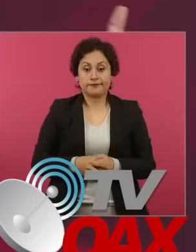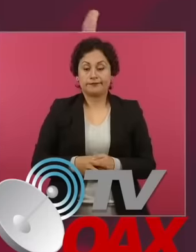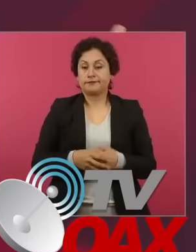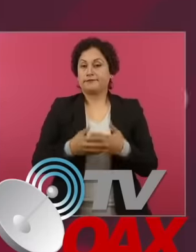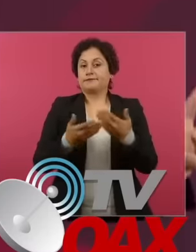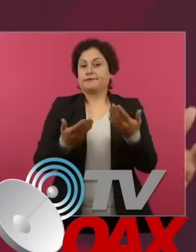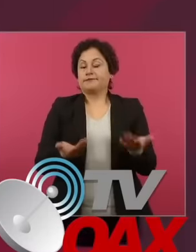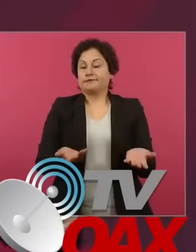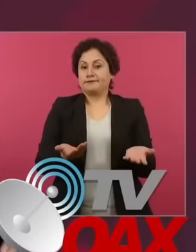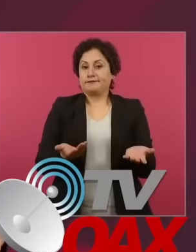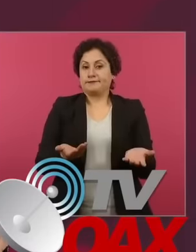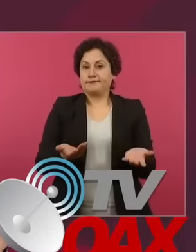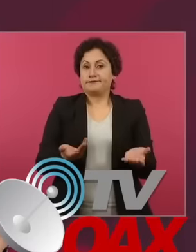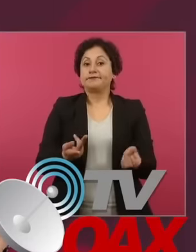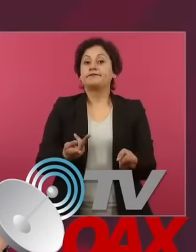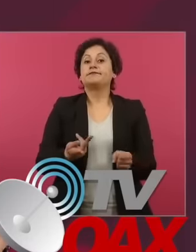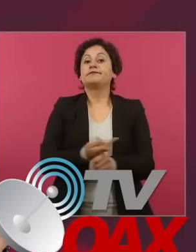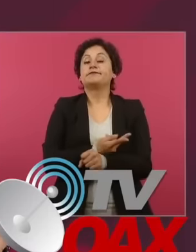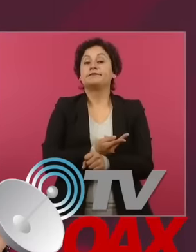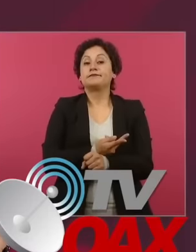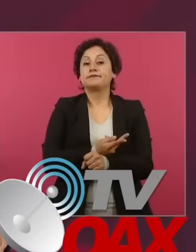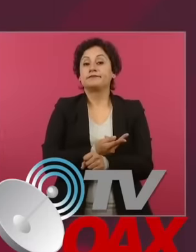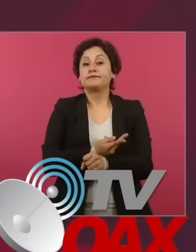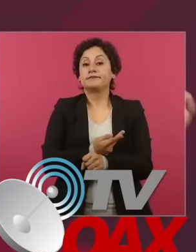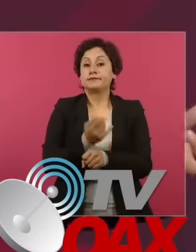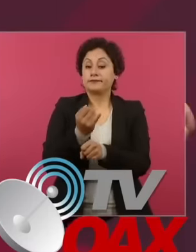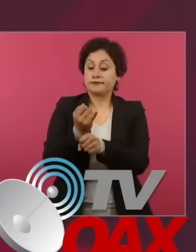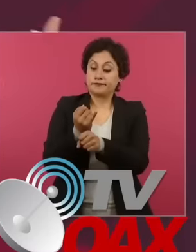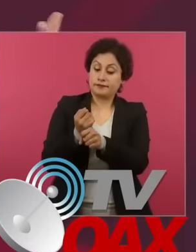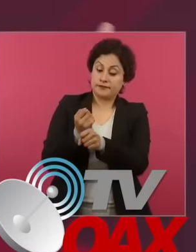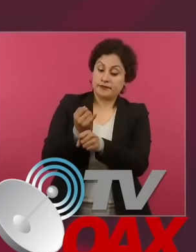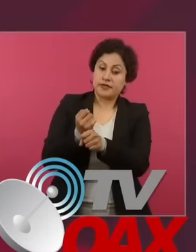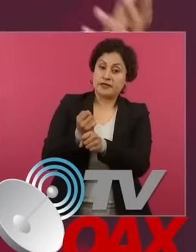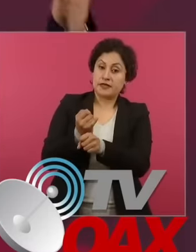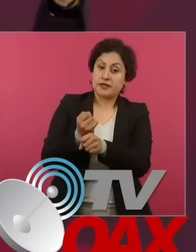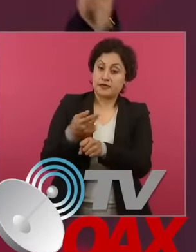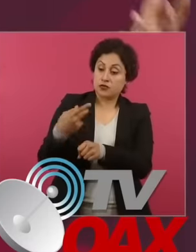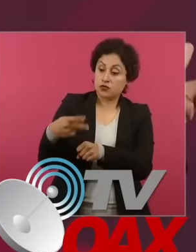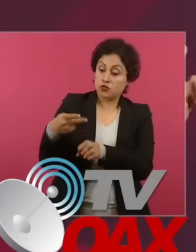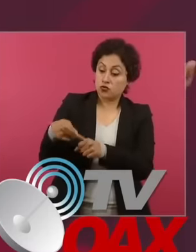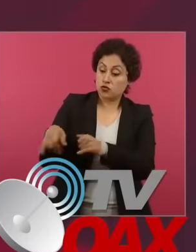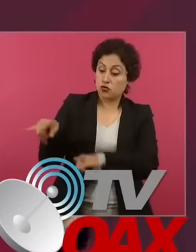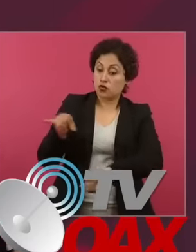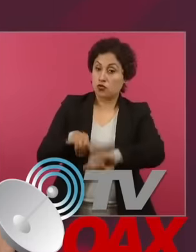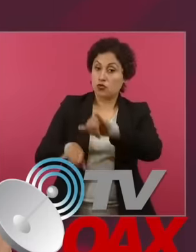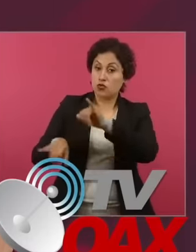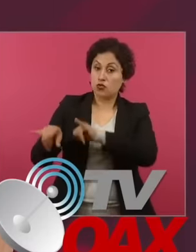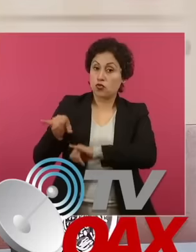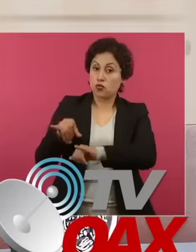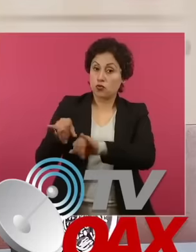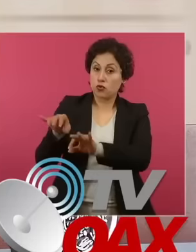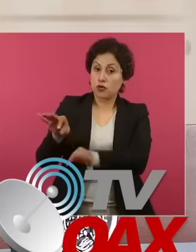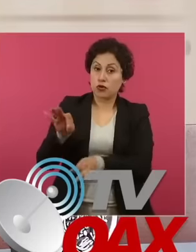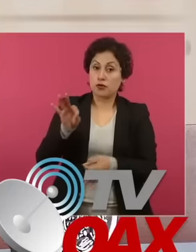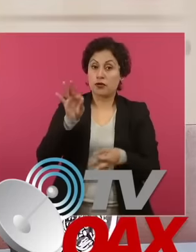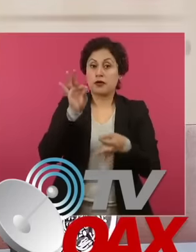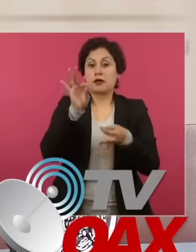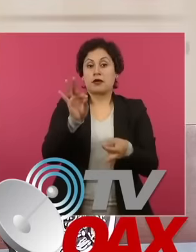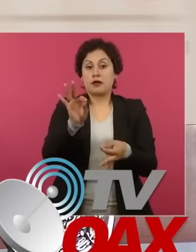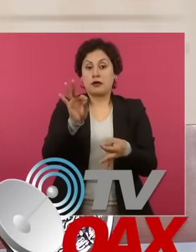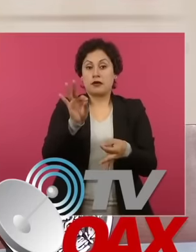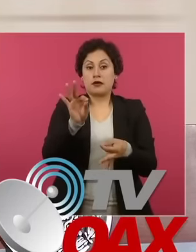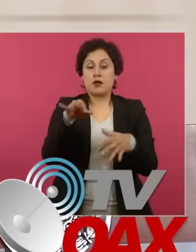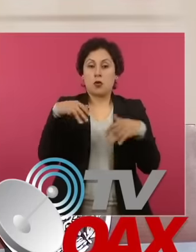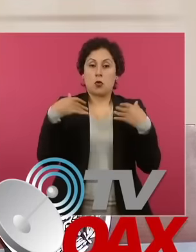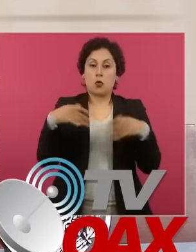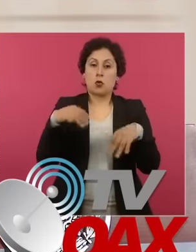las investigaciones que hacen muchas veces están avaladas por premios